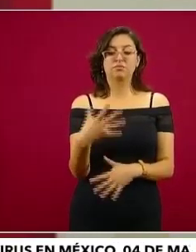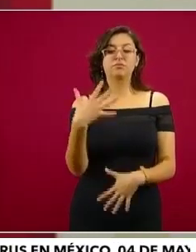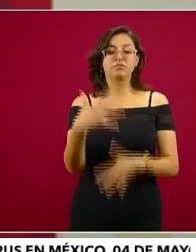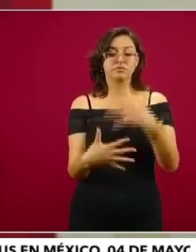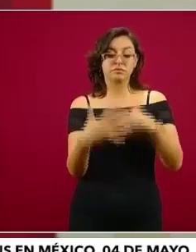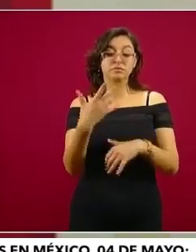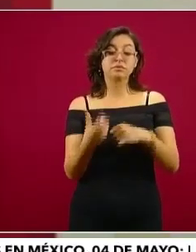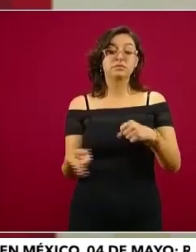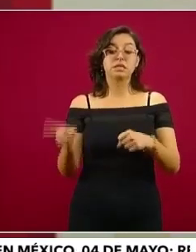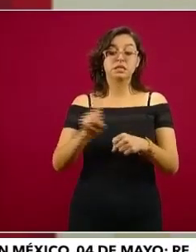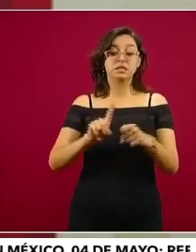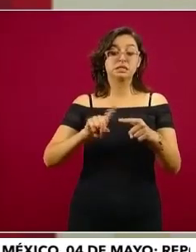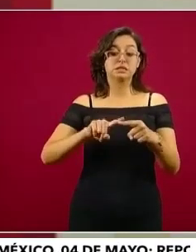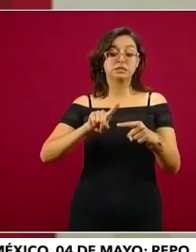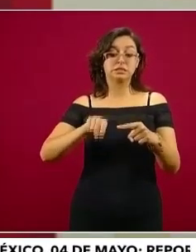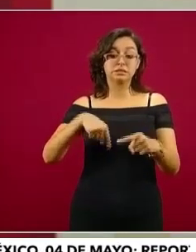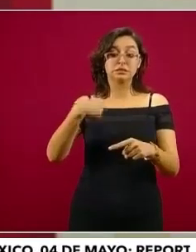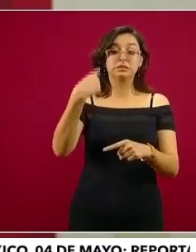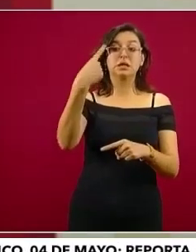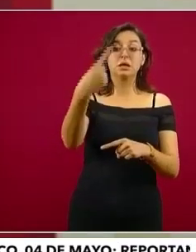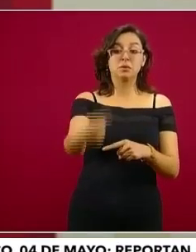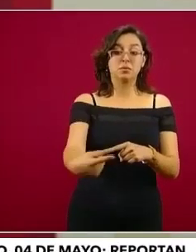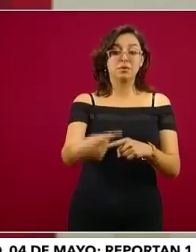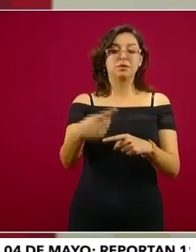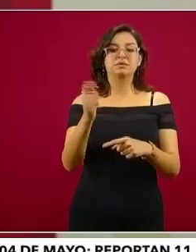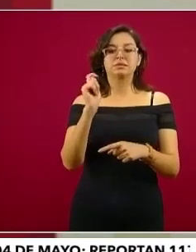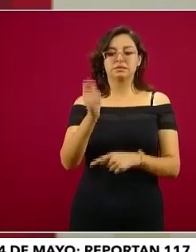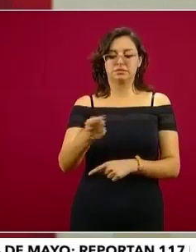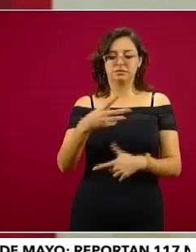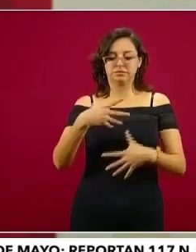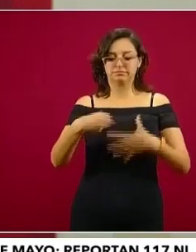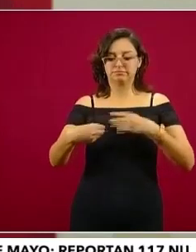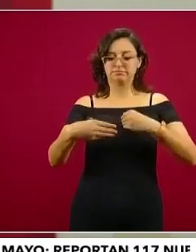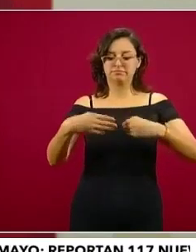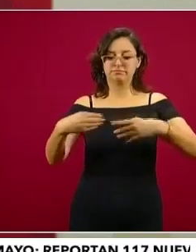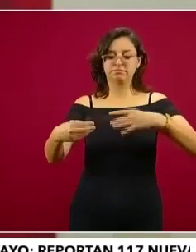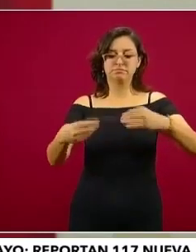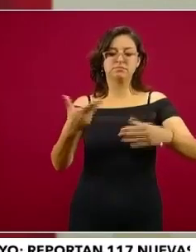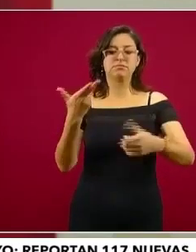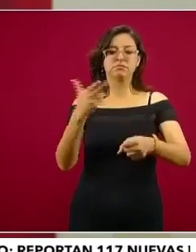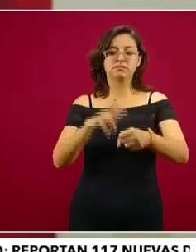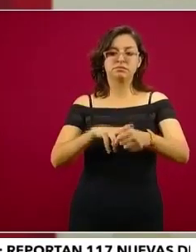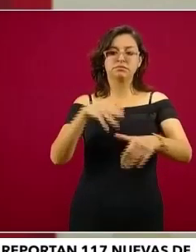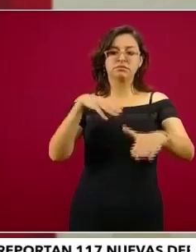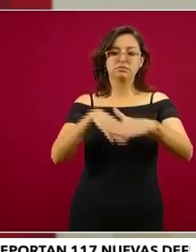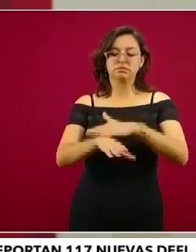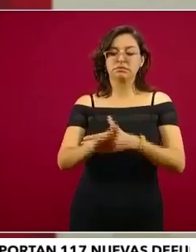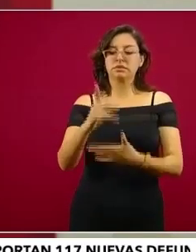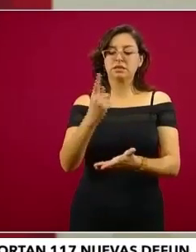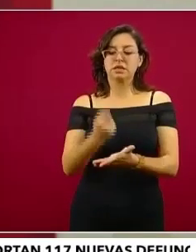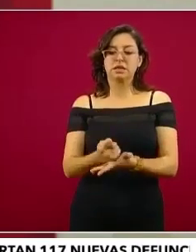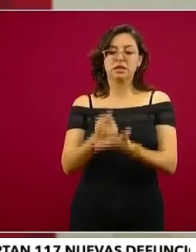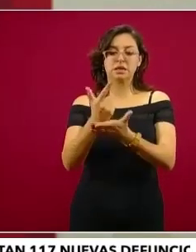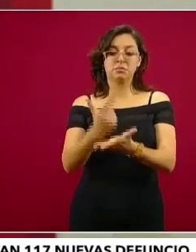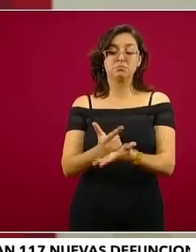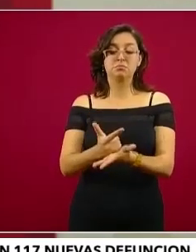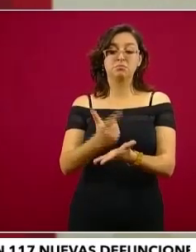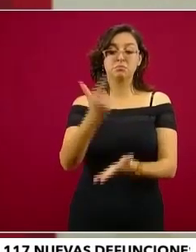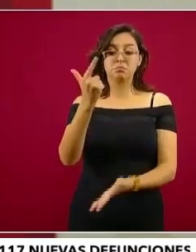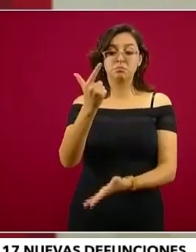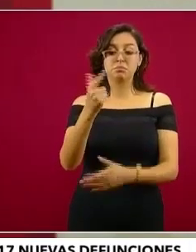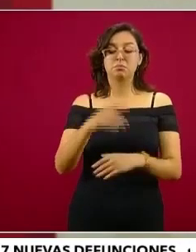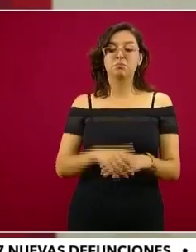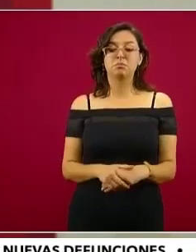días después del punto máximo de personas hospitalizadas en terapia intensiva,